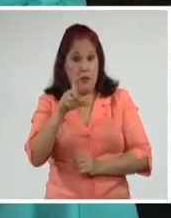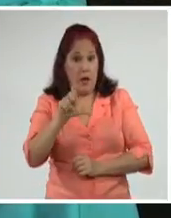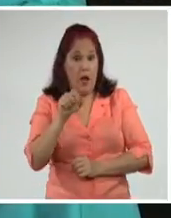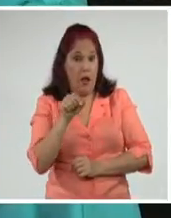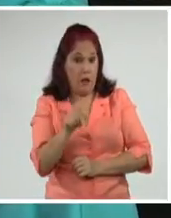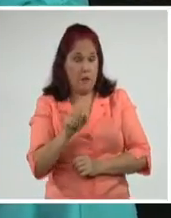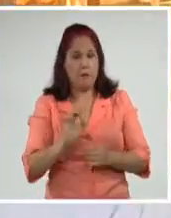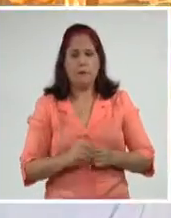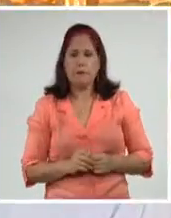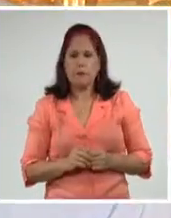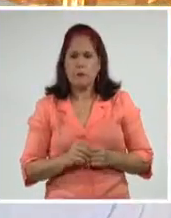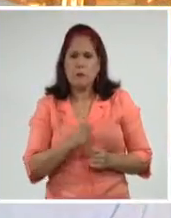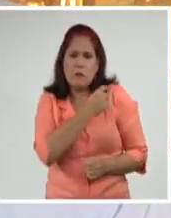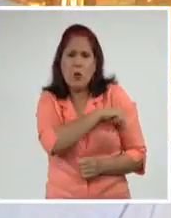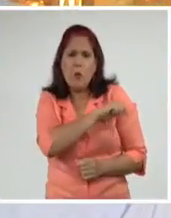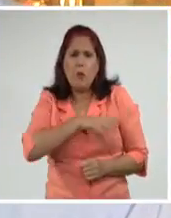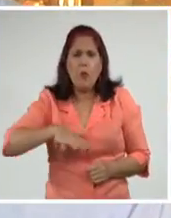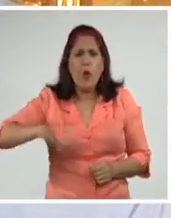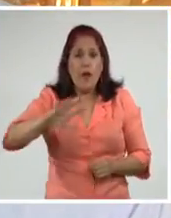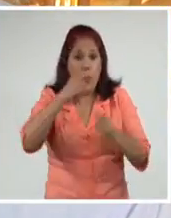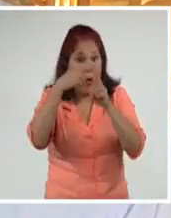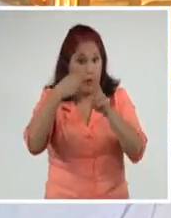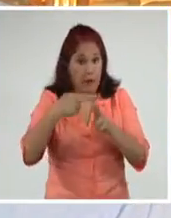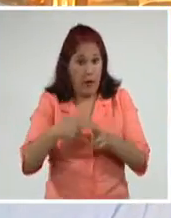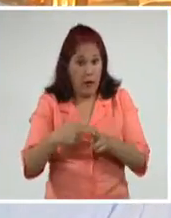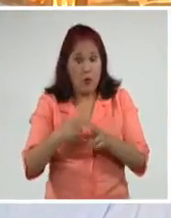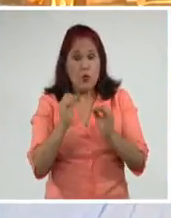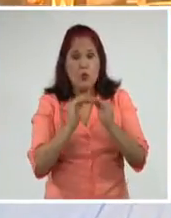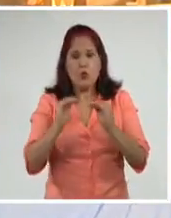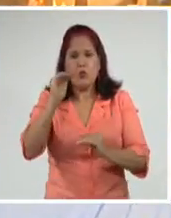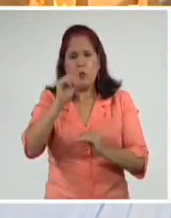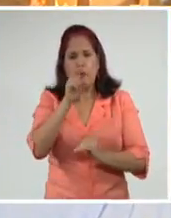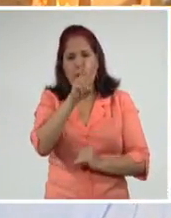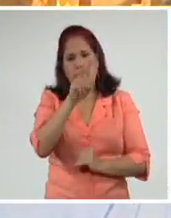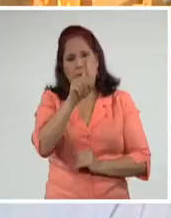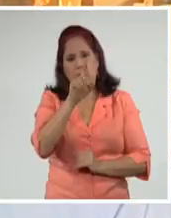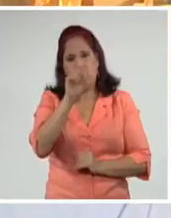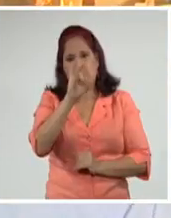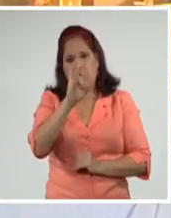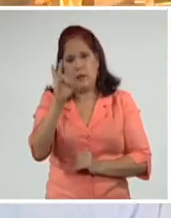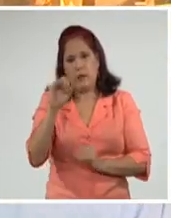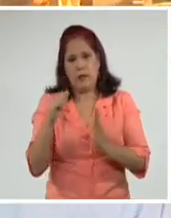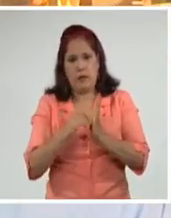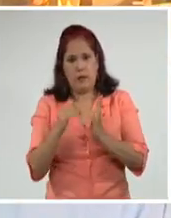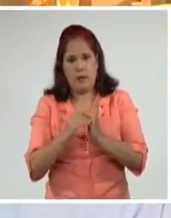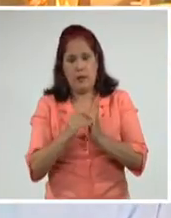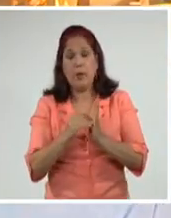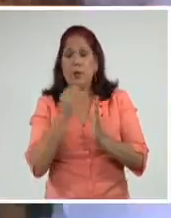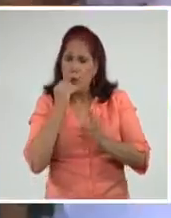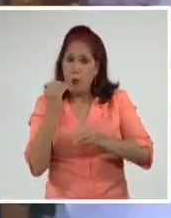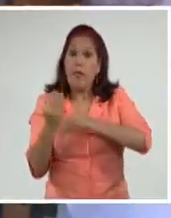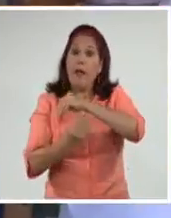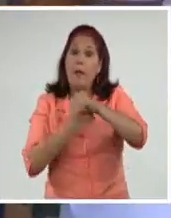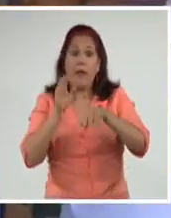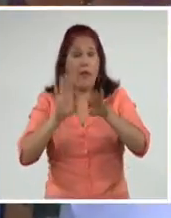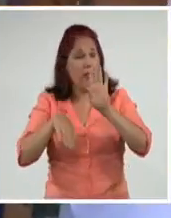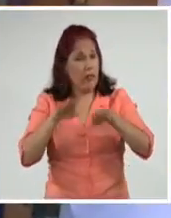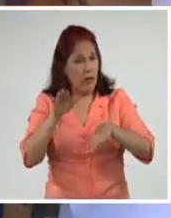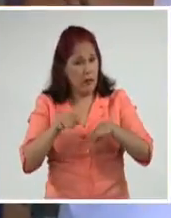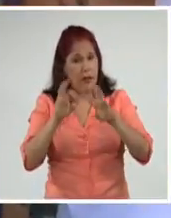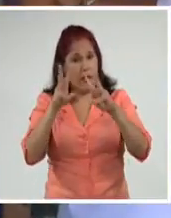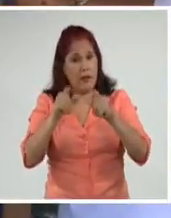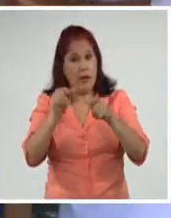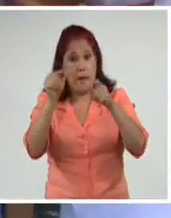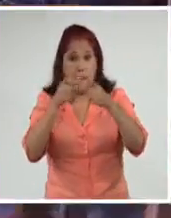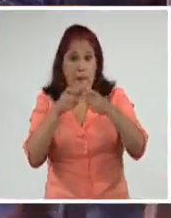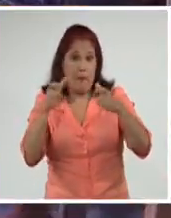población general a vacunar por listado nominal supera las 177.000. Eso es un número que puede variar en dependencia de la cantidad de